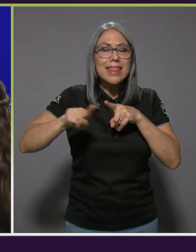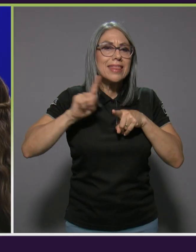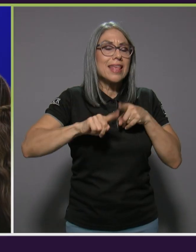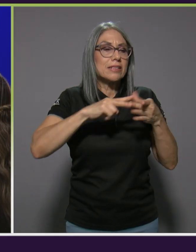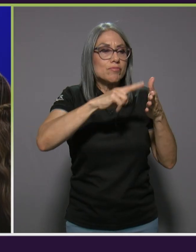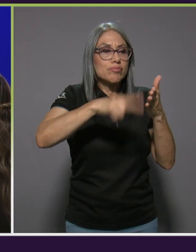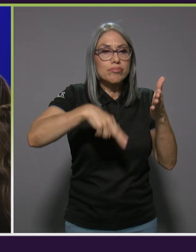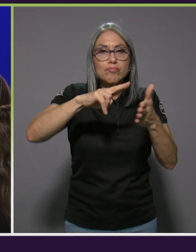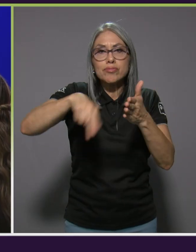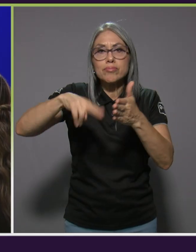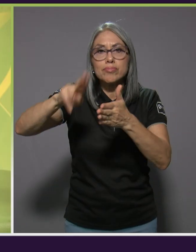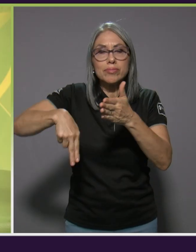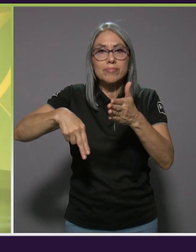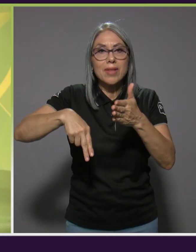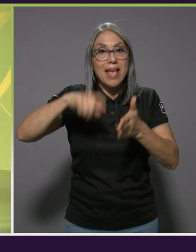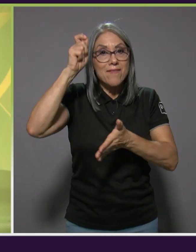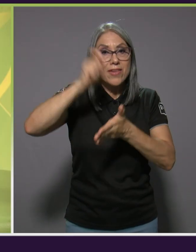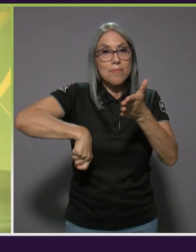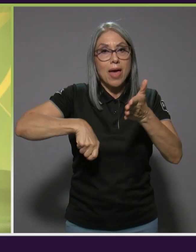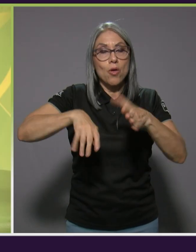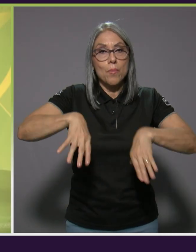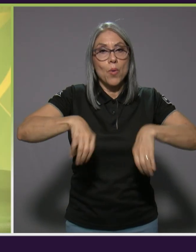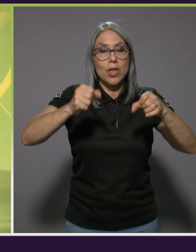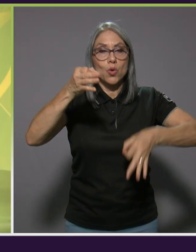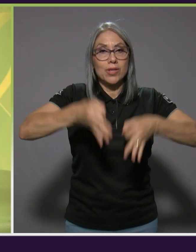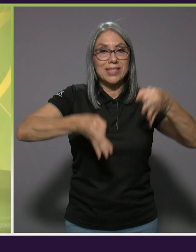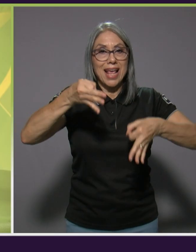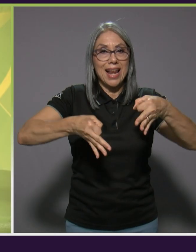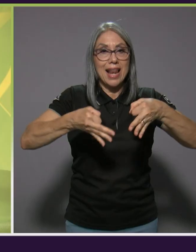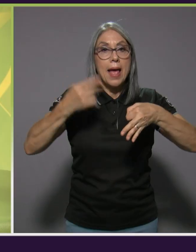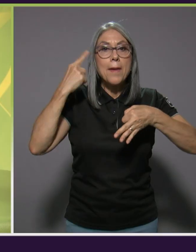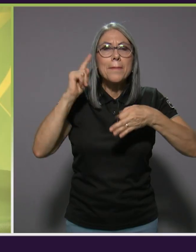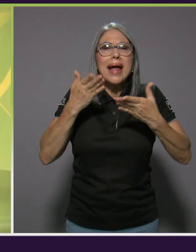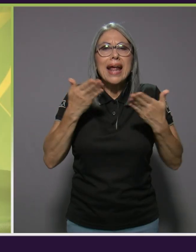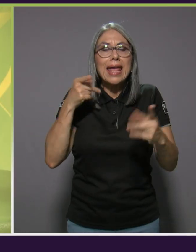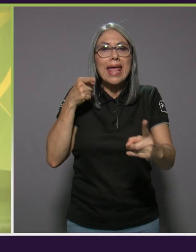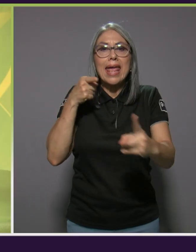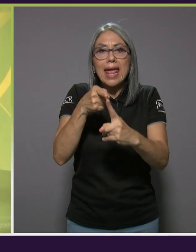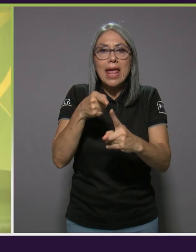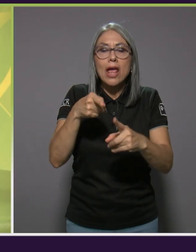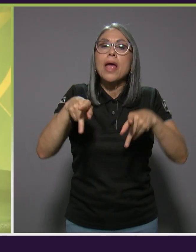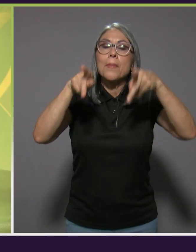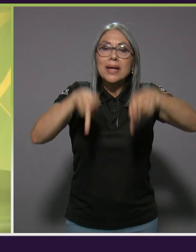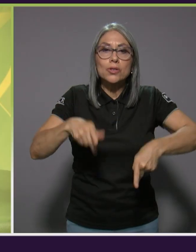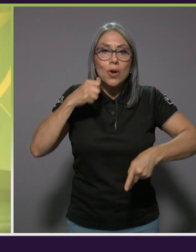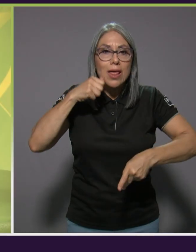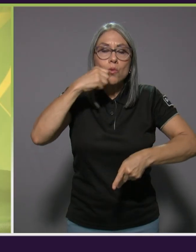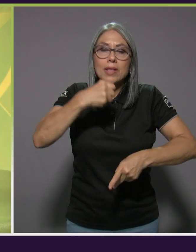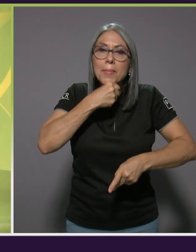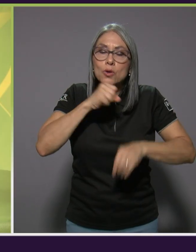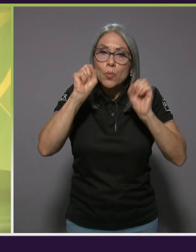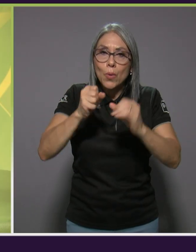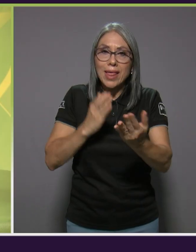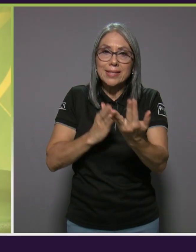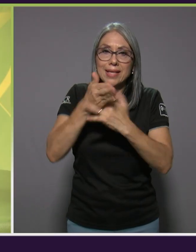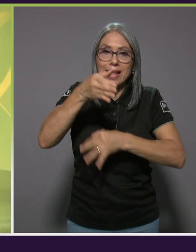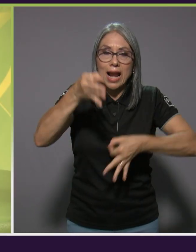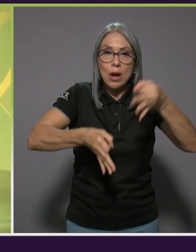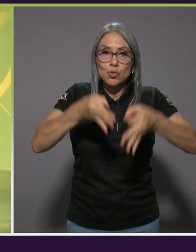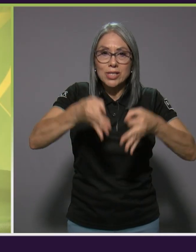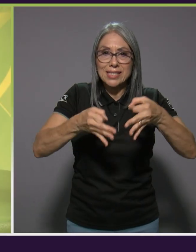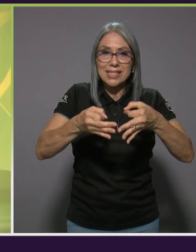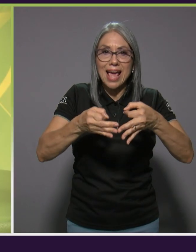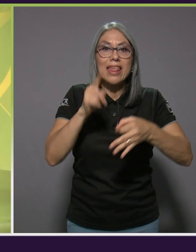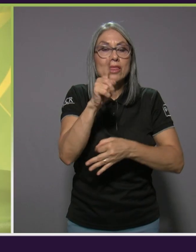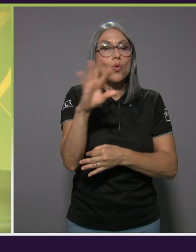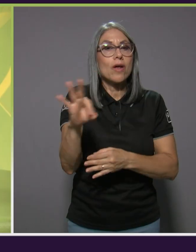Poder Judicial para que haya un acceso a la justicia para la persona adulta mayor, con mecanismos particulares, ¿verdad, Juan Carlos? Que le